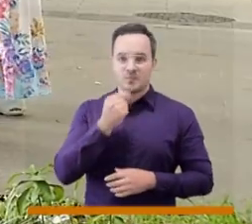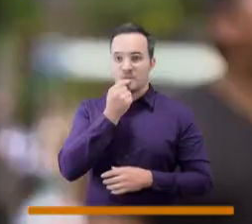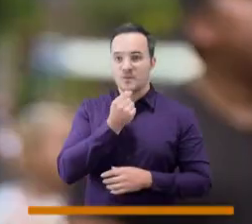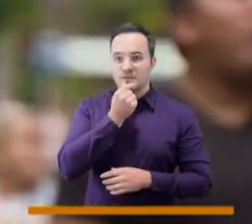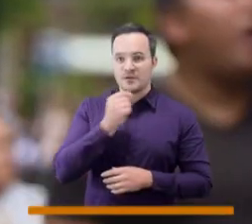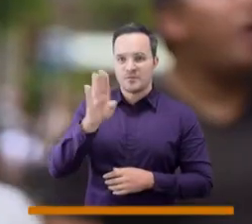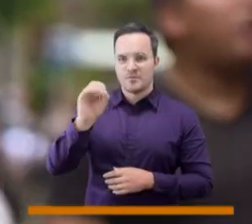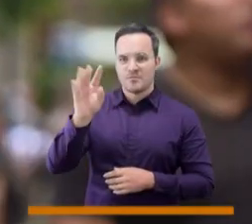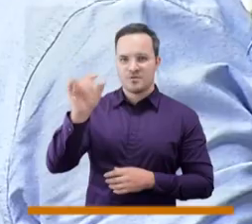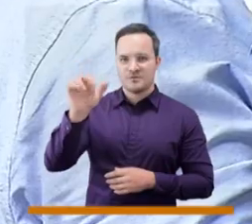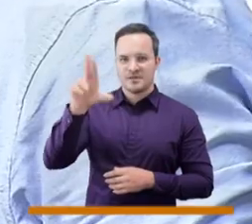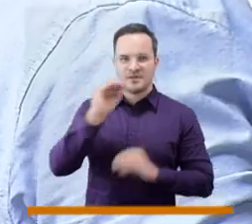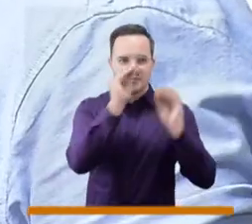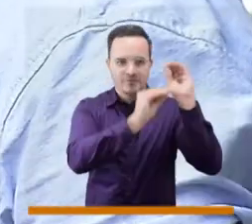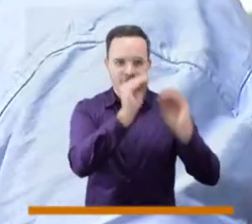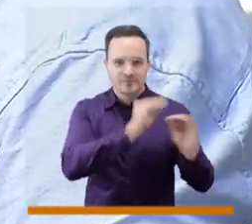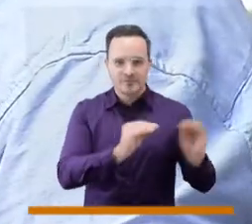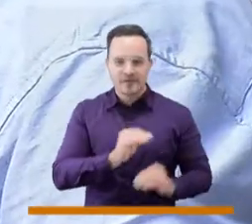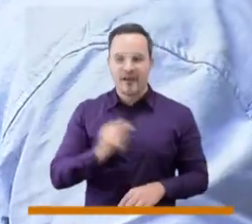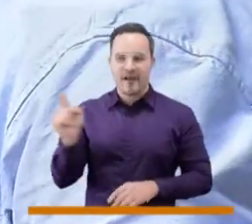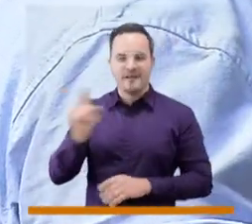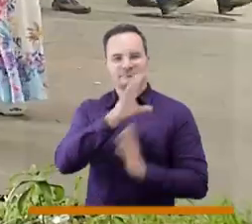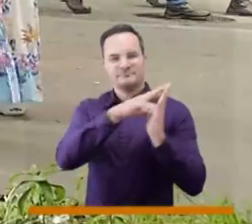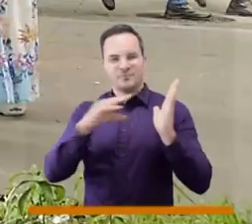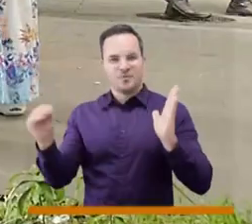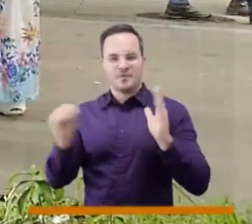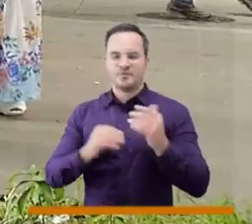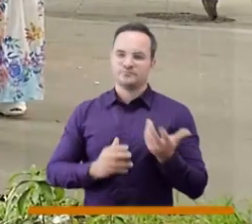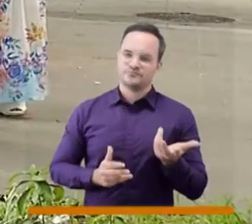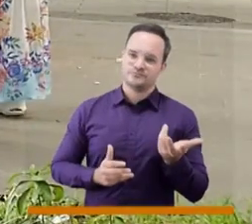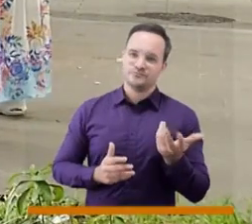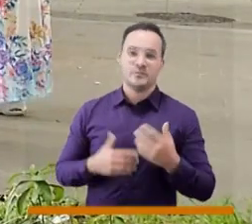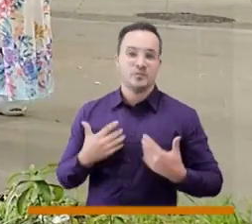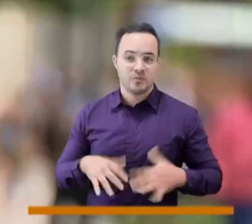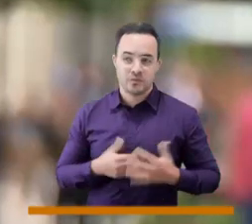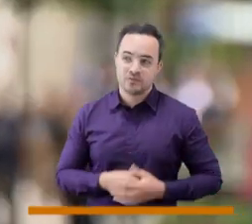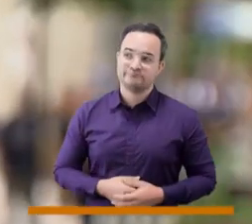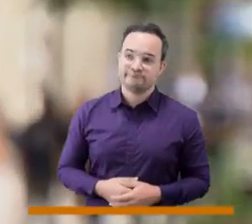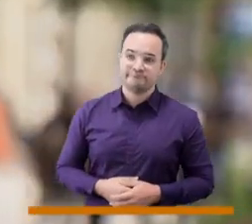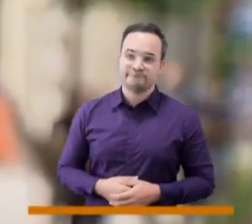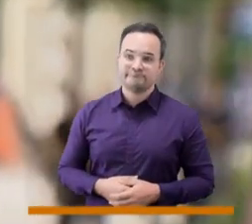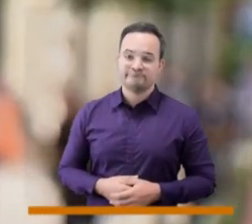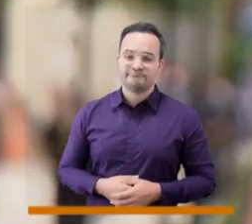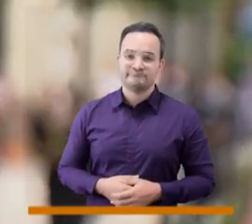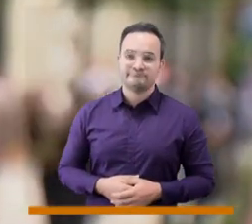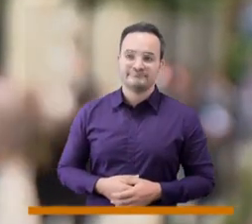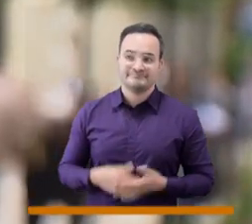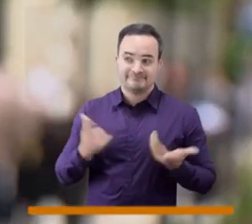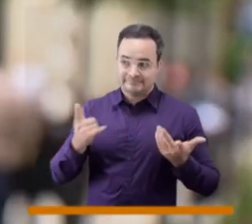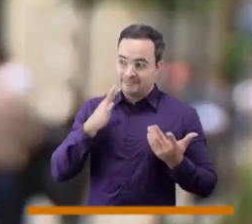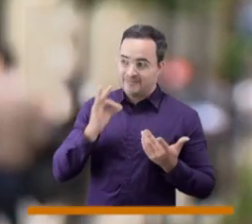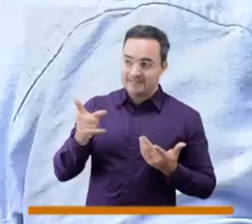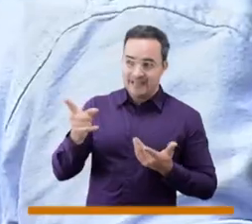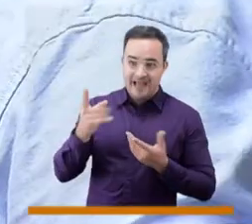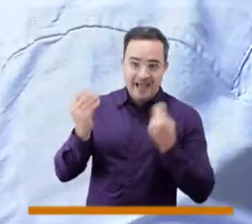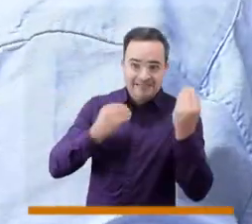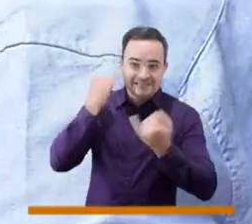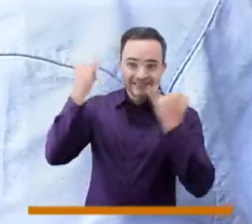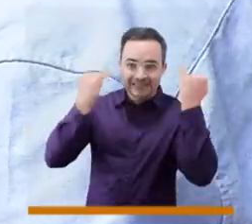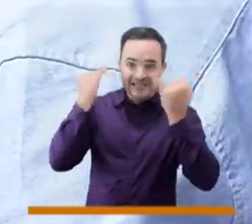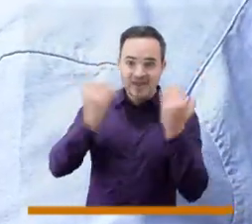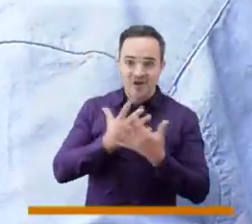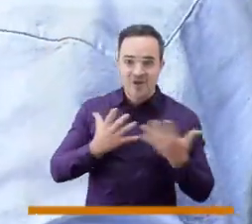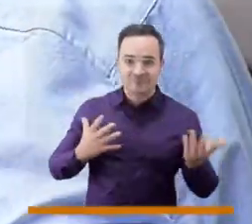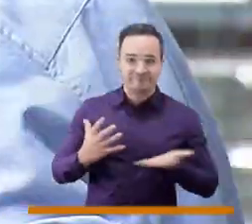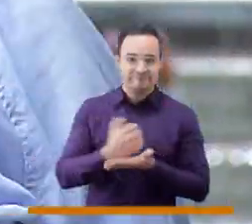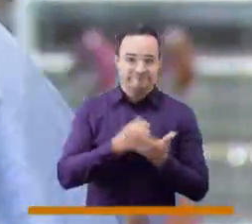la mujer de pie. ¿La mujer? De pie. De pie. Correcto. Y obviamente hay que aportarles porque de esto vivimos.